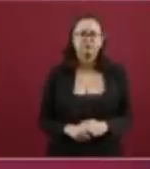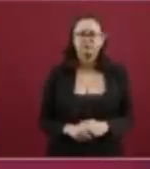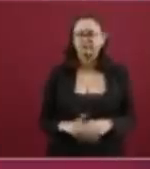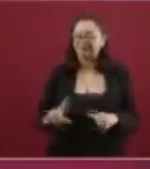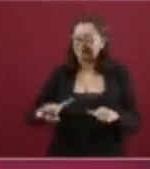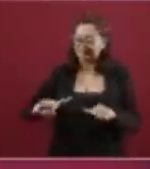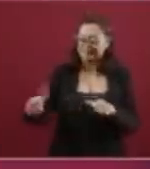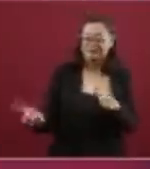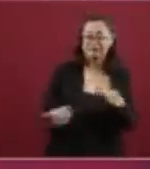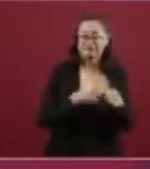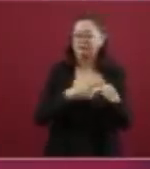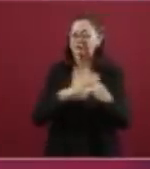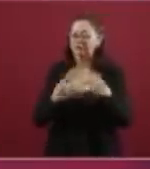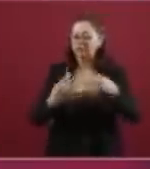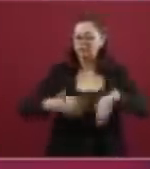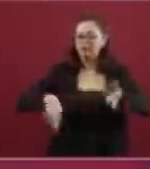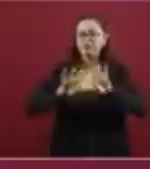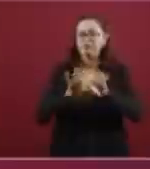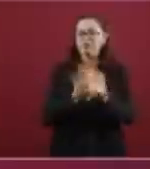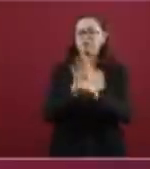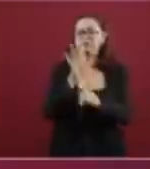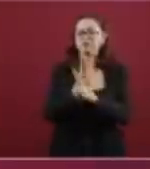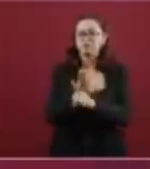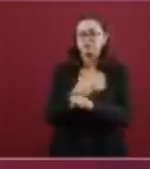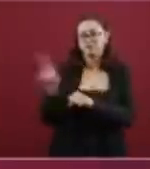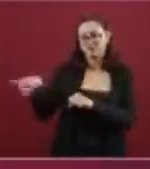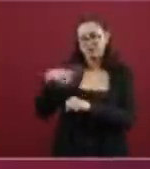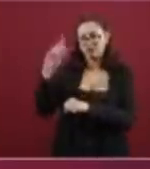prioridad a las normales.